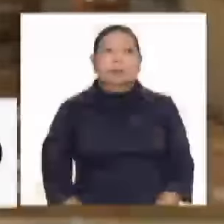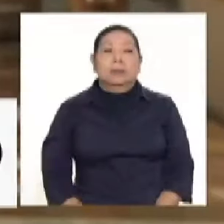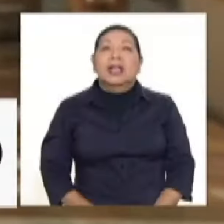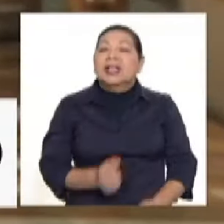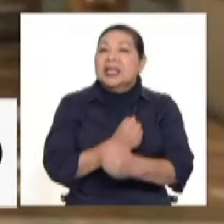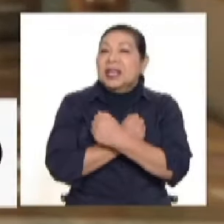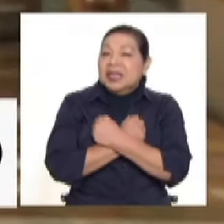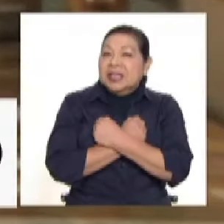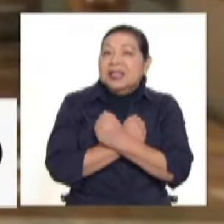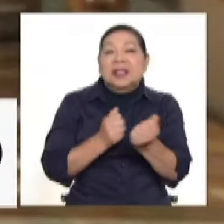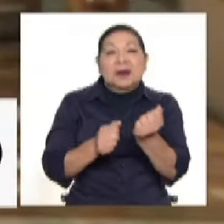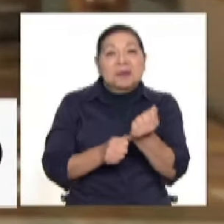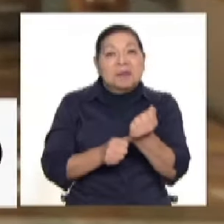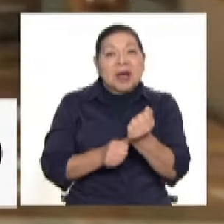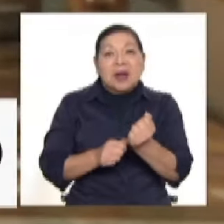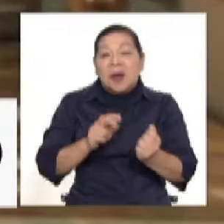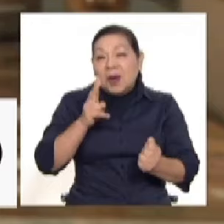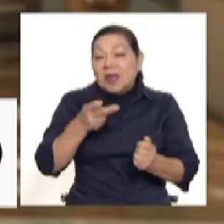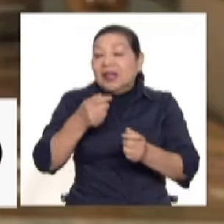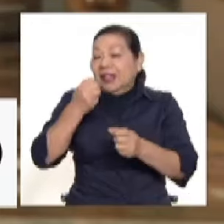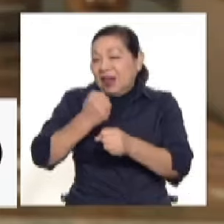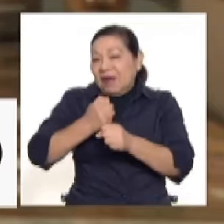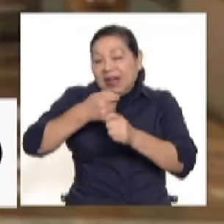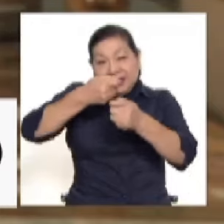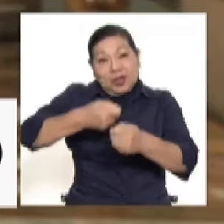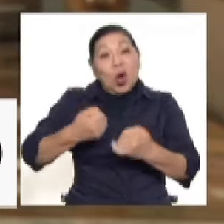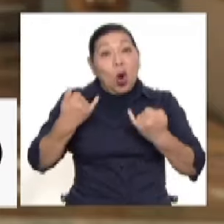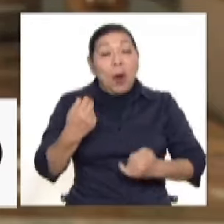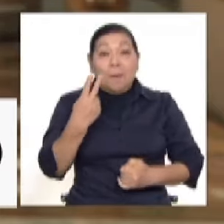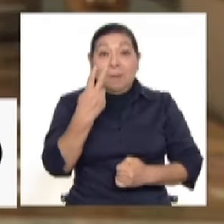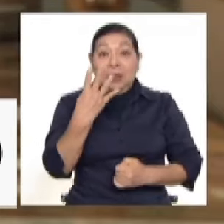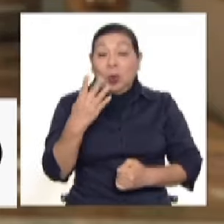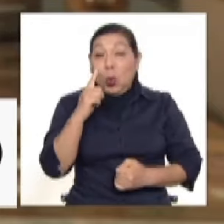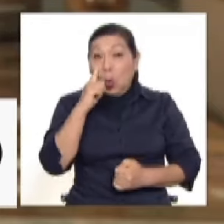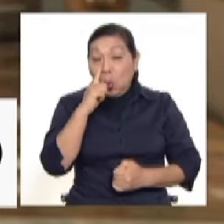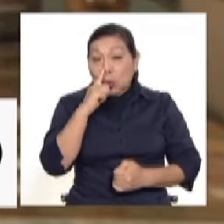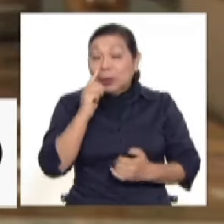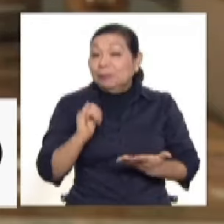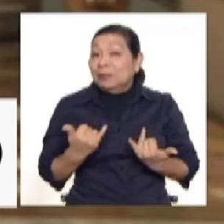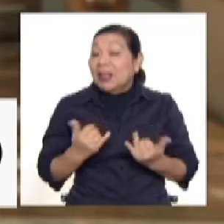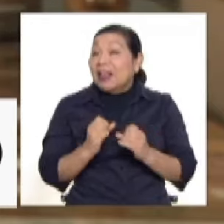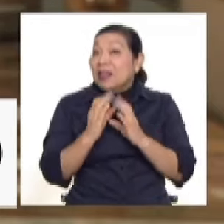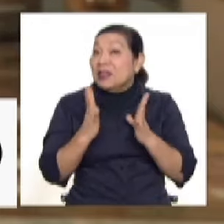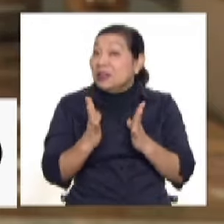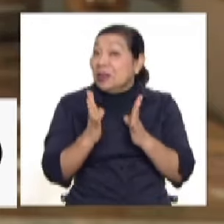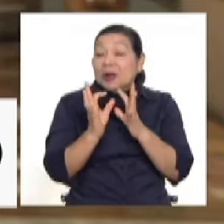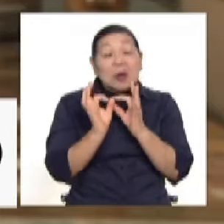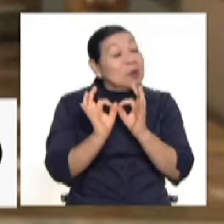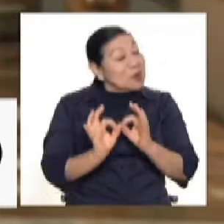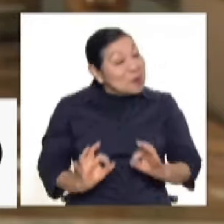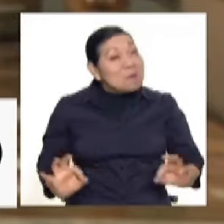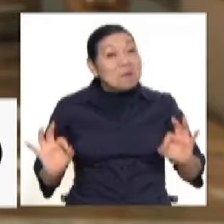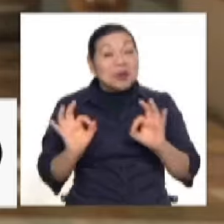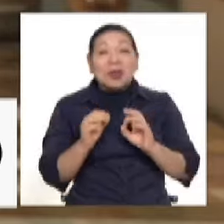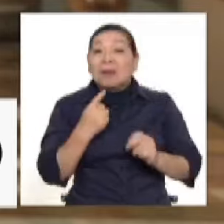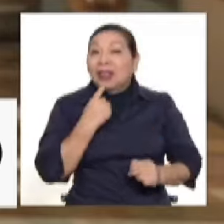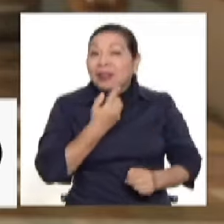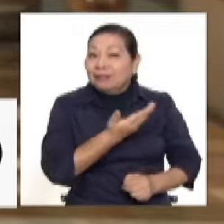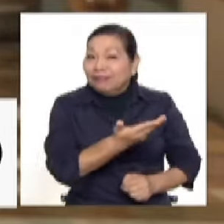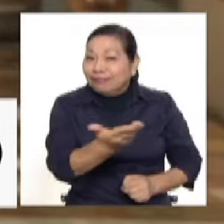Queridas hermanas y hermanos del campo, hoy 24 de junio es una fecha propicia para